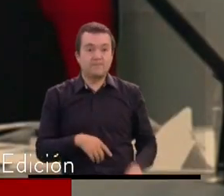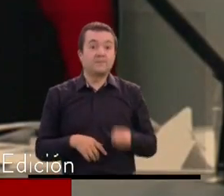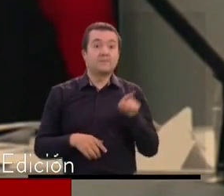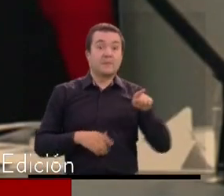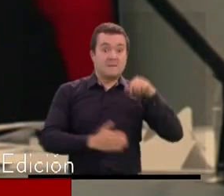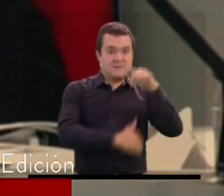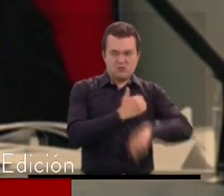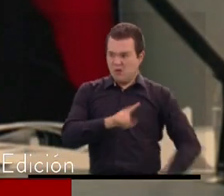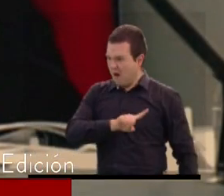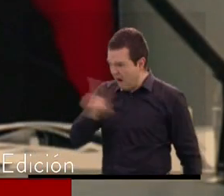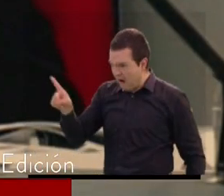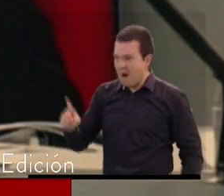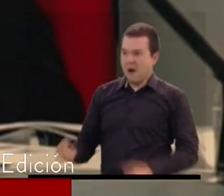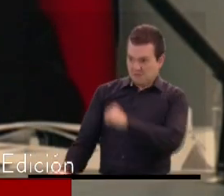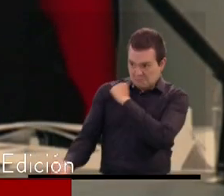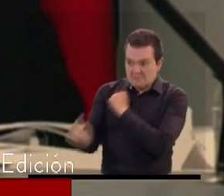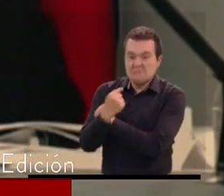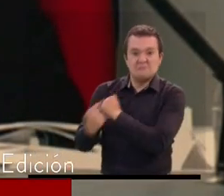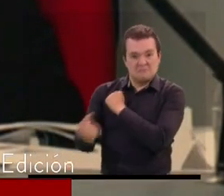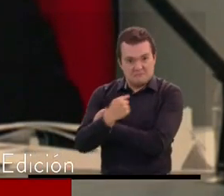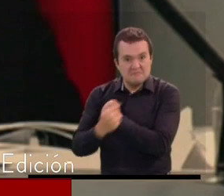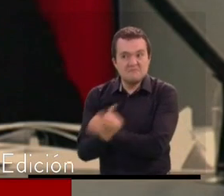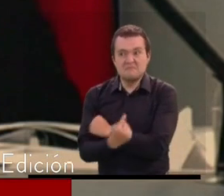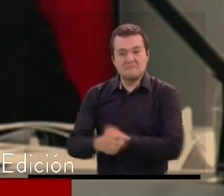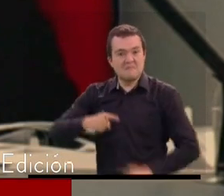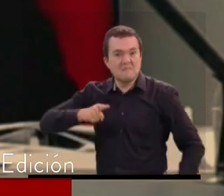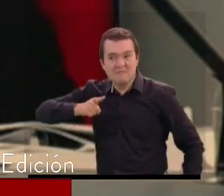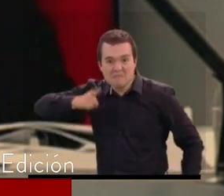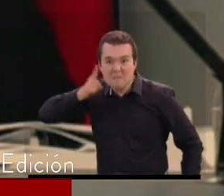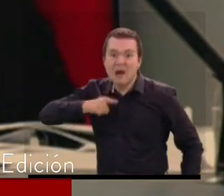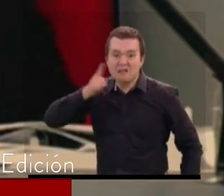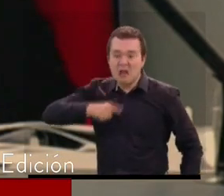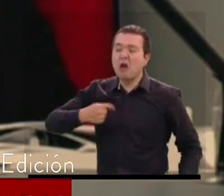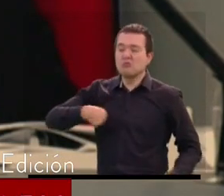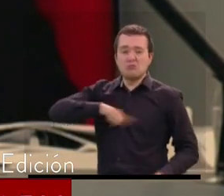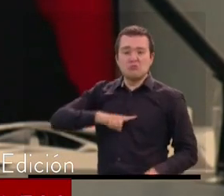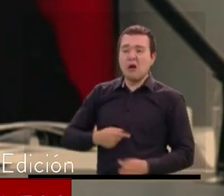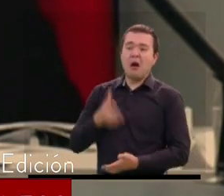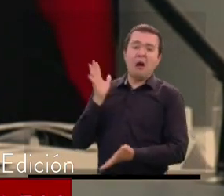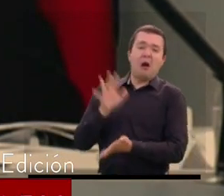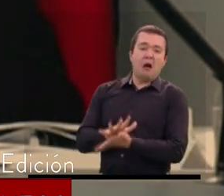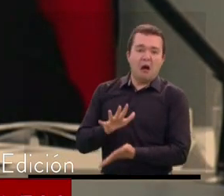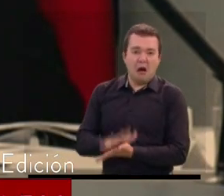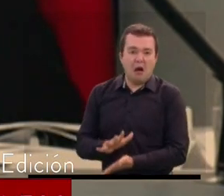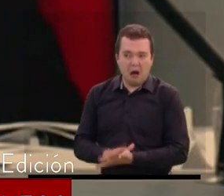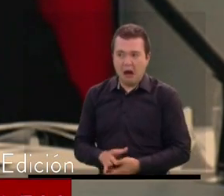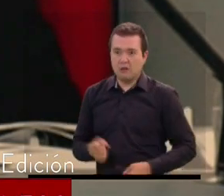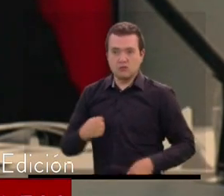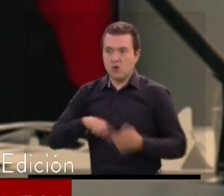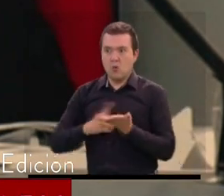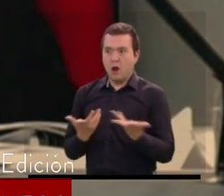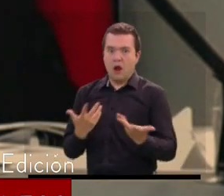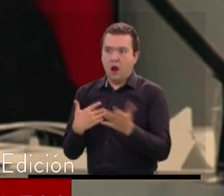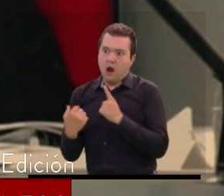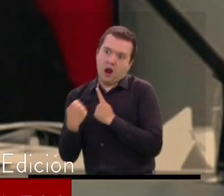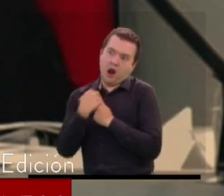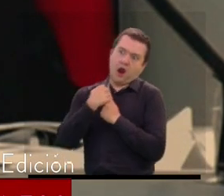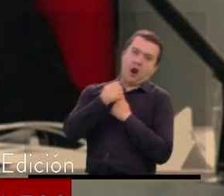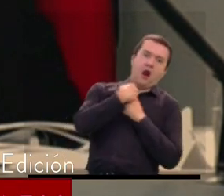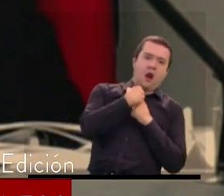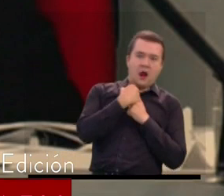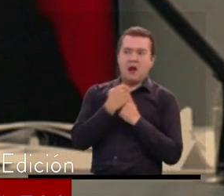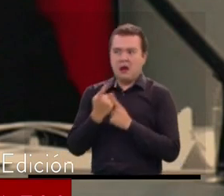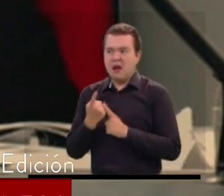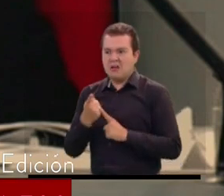dejar calumniar, ni nos vamos a dejar pretender poner contra la pared haciendo afirmaciones